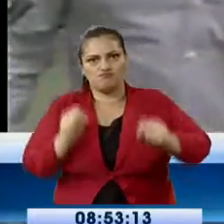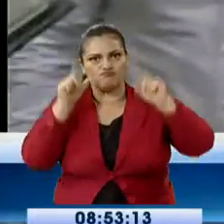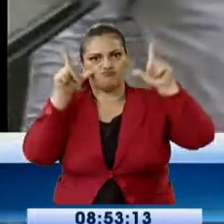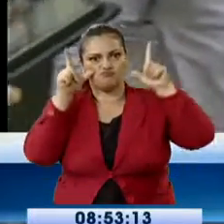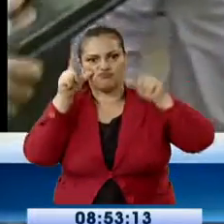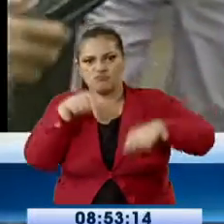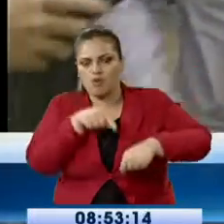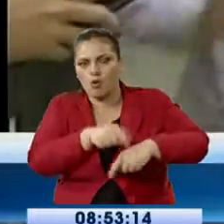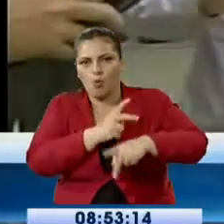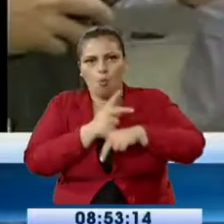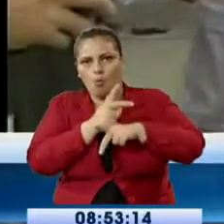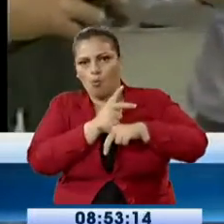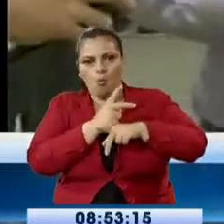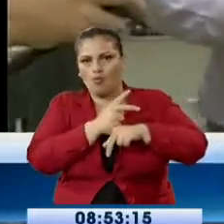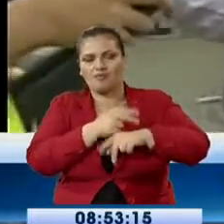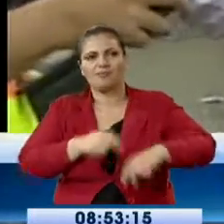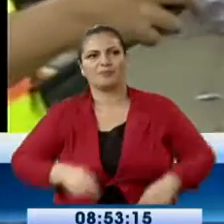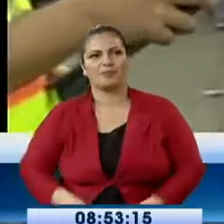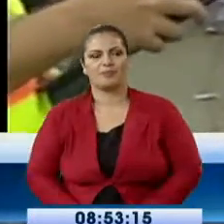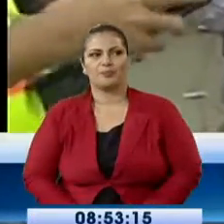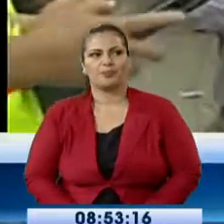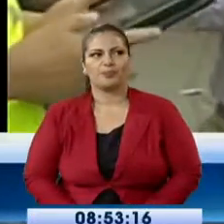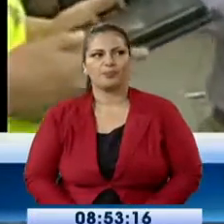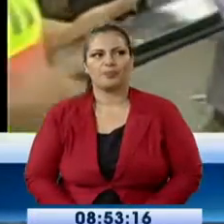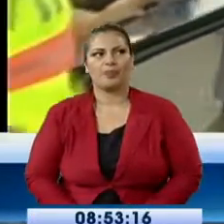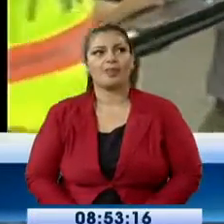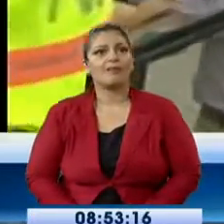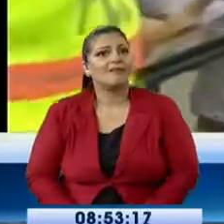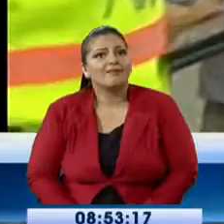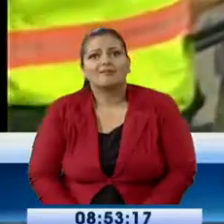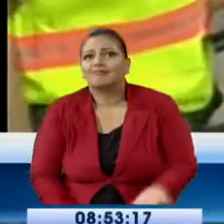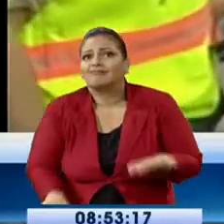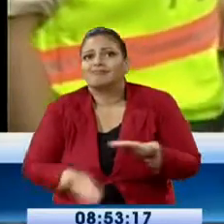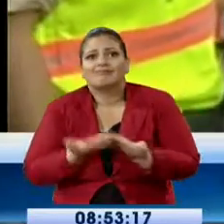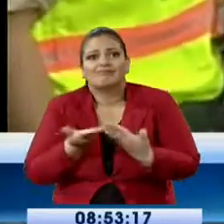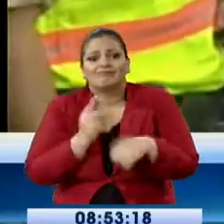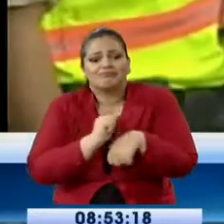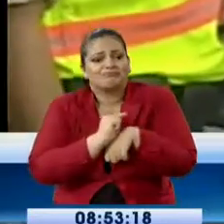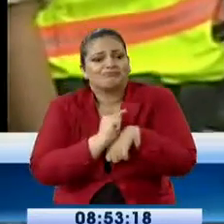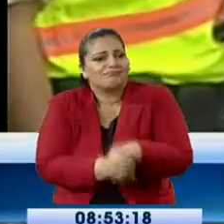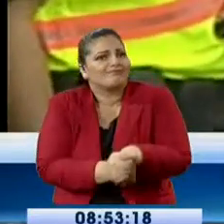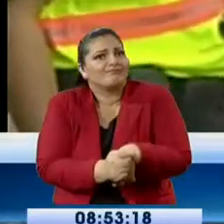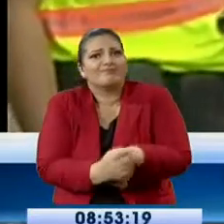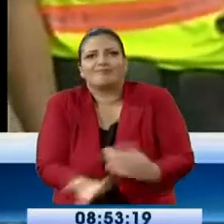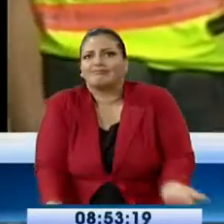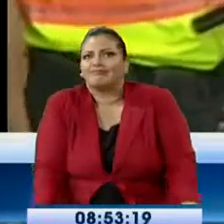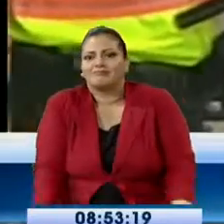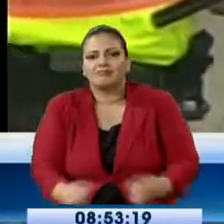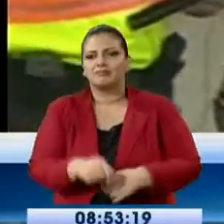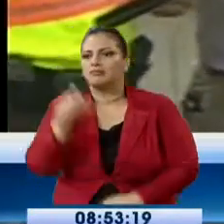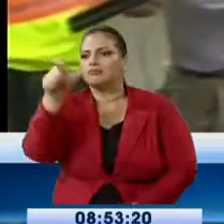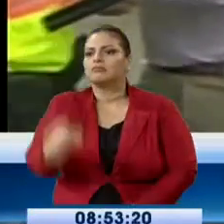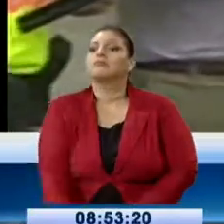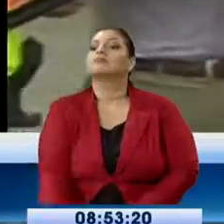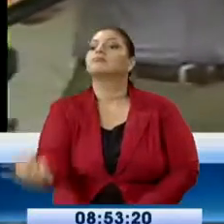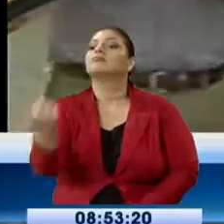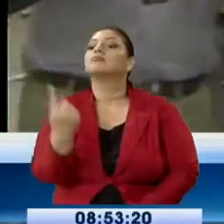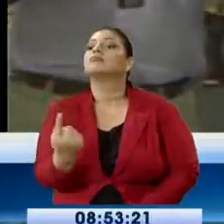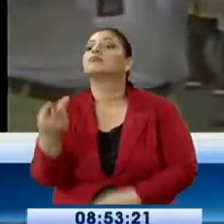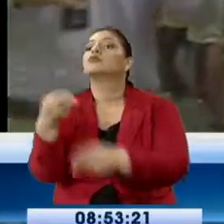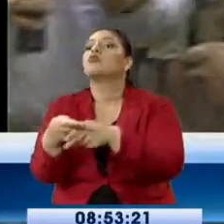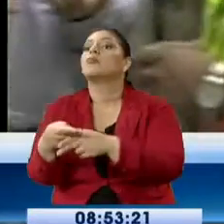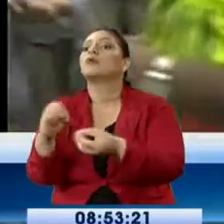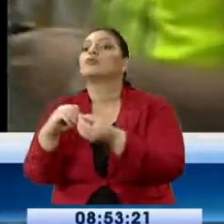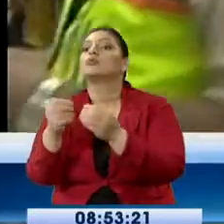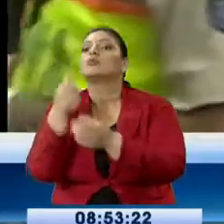pertinente. Perfecto. Ahora se puede lograr eso en pocos minutos con estas herramientas con las que cuenta la Policía Nacional, este operativo, que como podemos ver